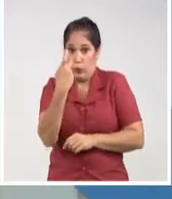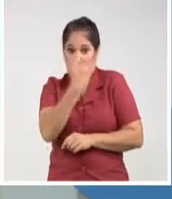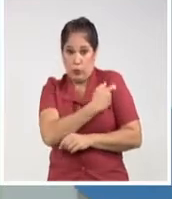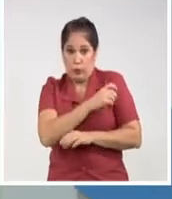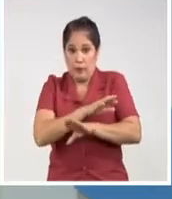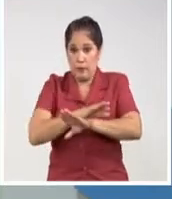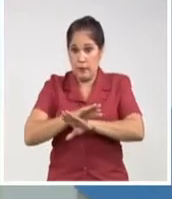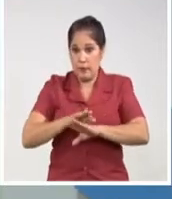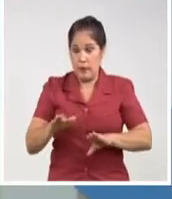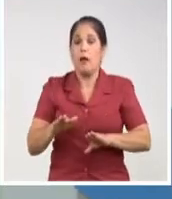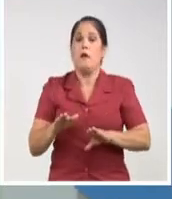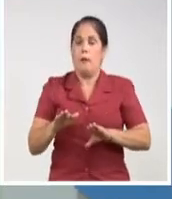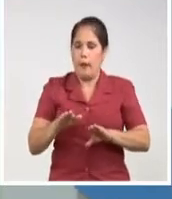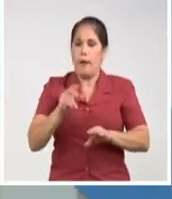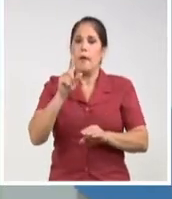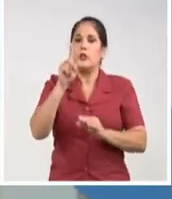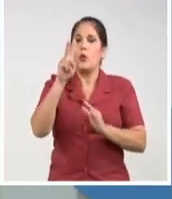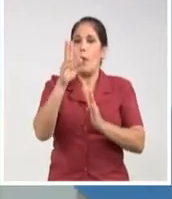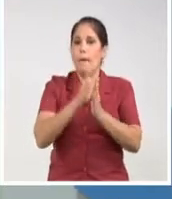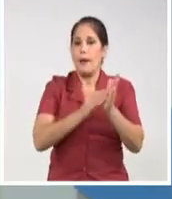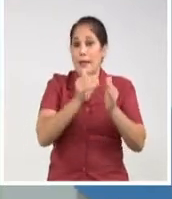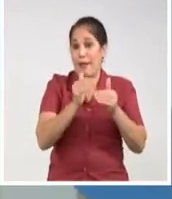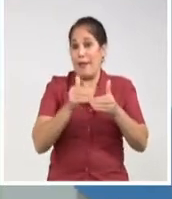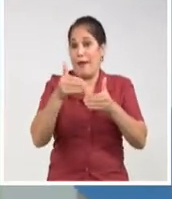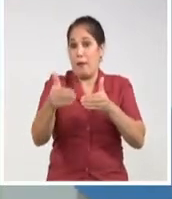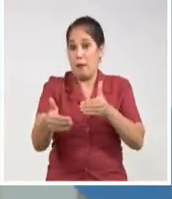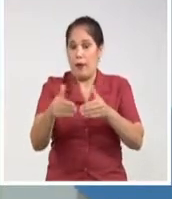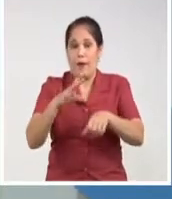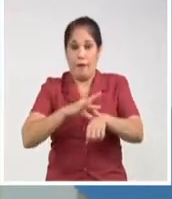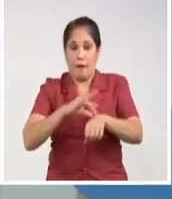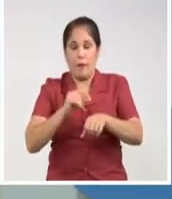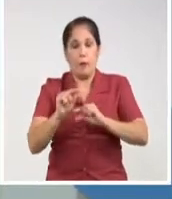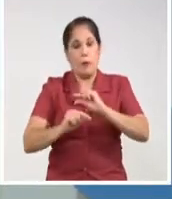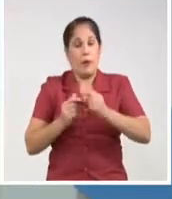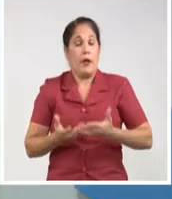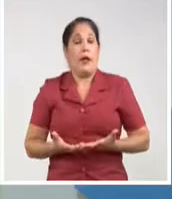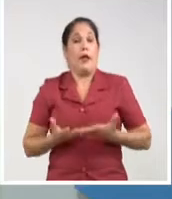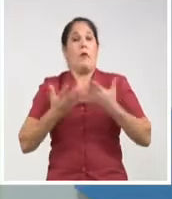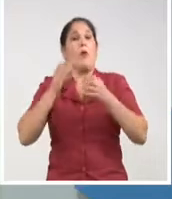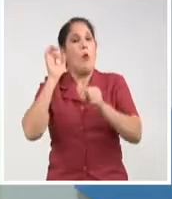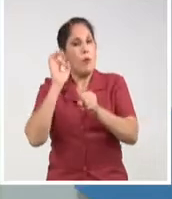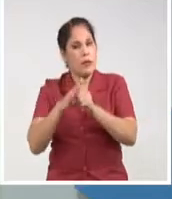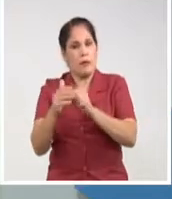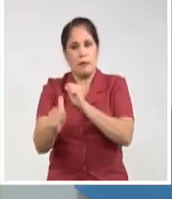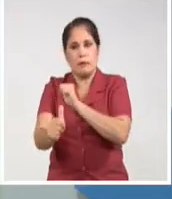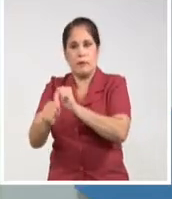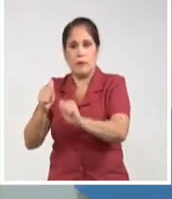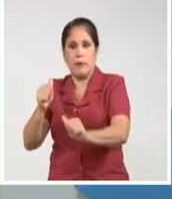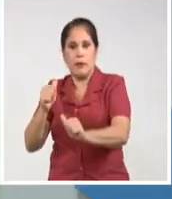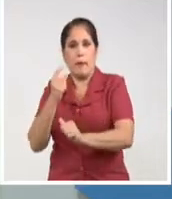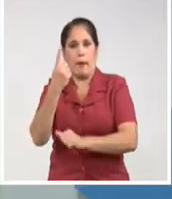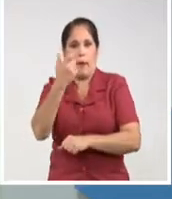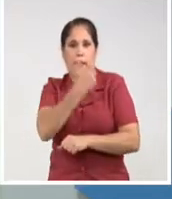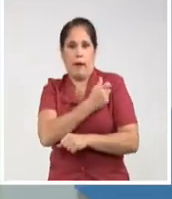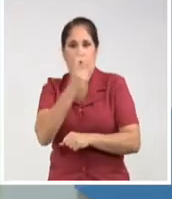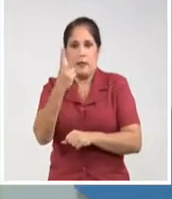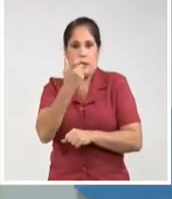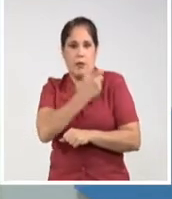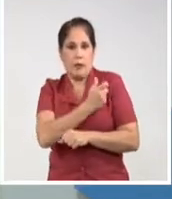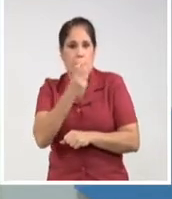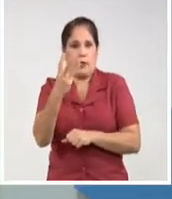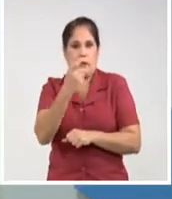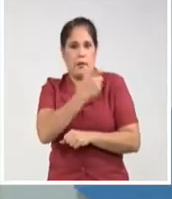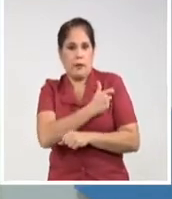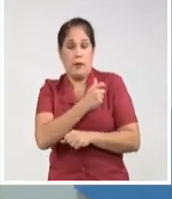Abdala, pasados los 2 meses de su enfermedad, tiene que iniciar el esquema completo. En el caso de no ser